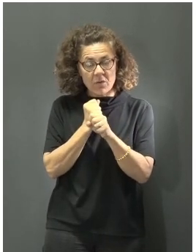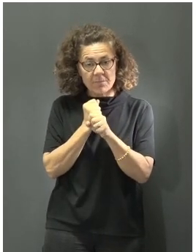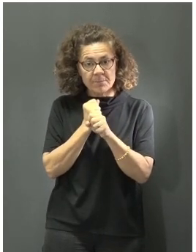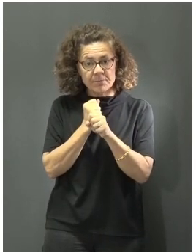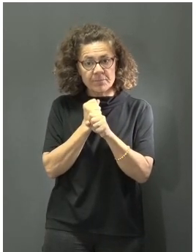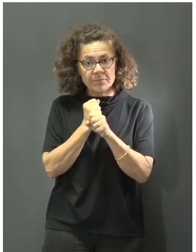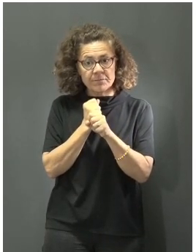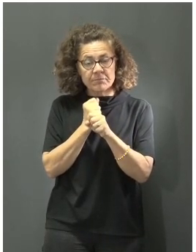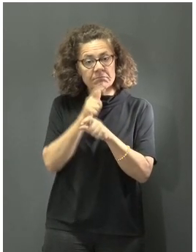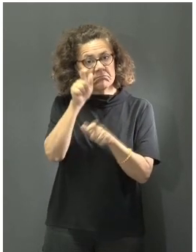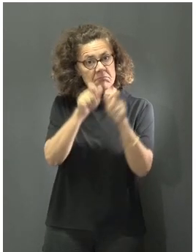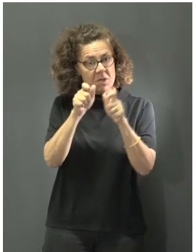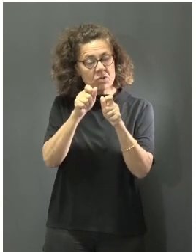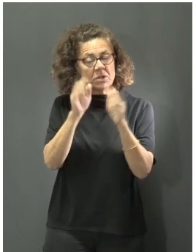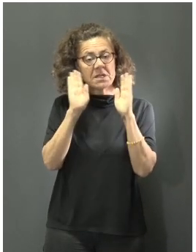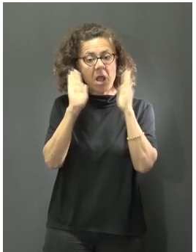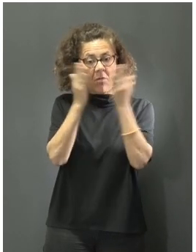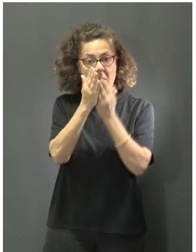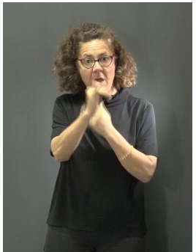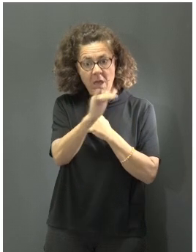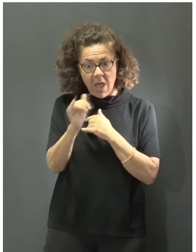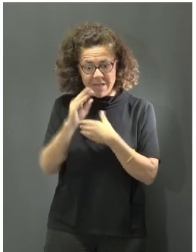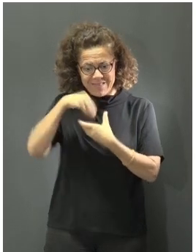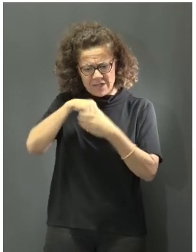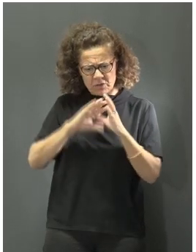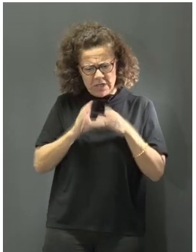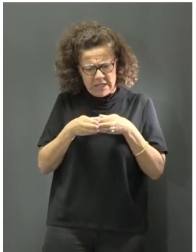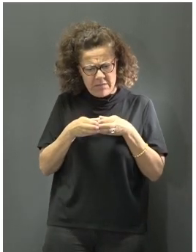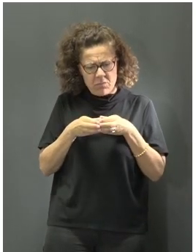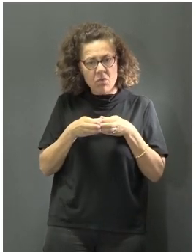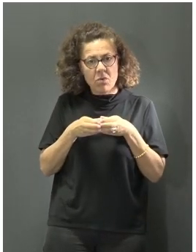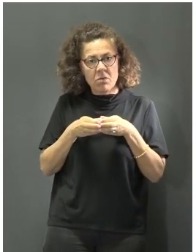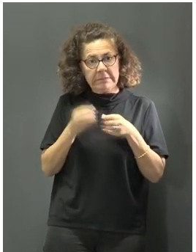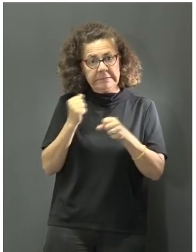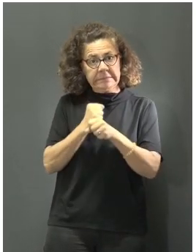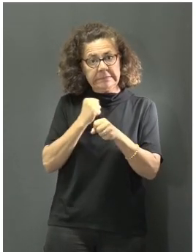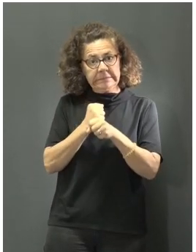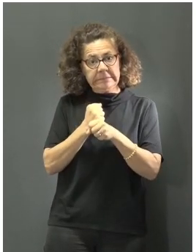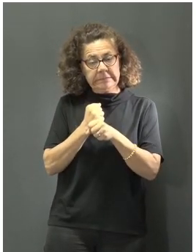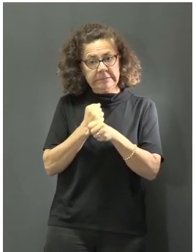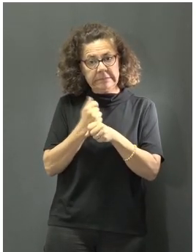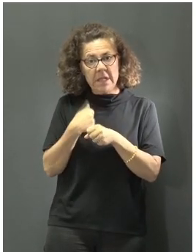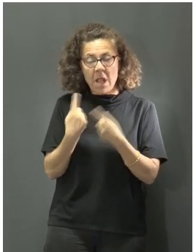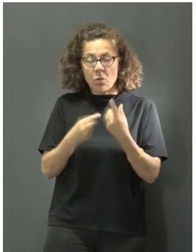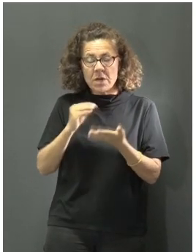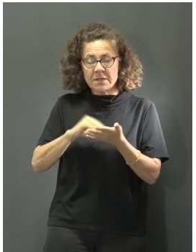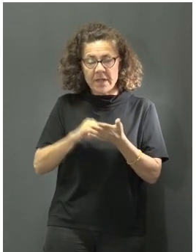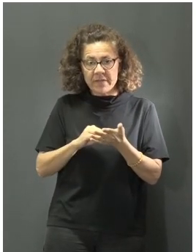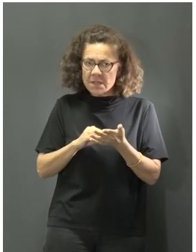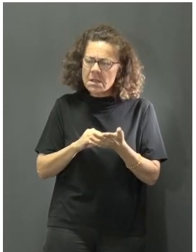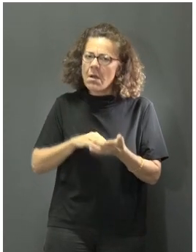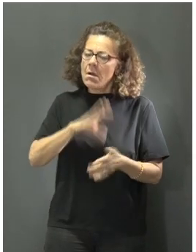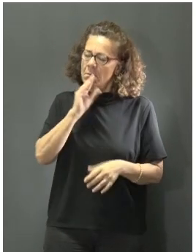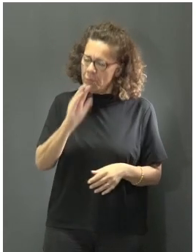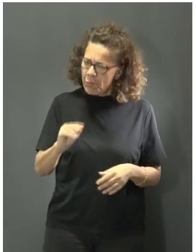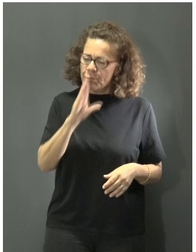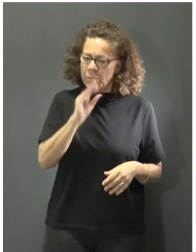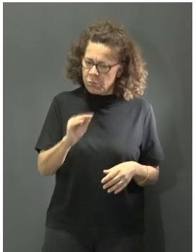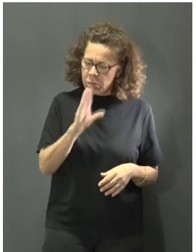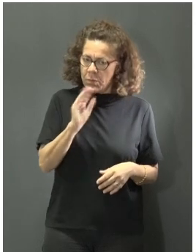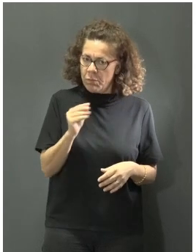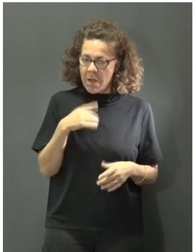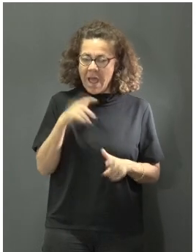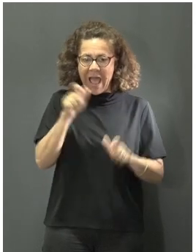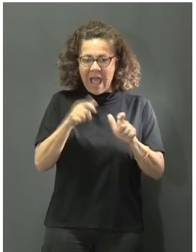son personas con autismo en el equipo, y nos pegan unos repasos a gente